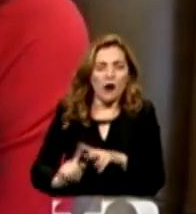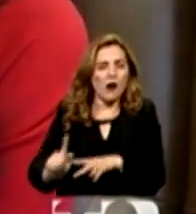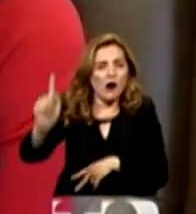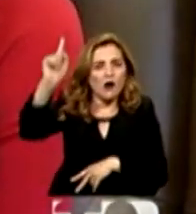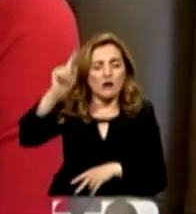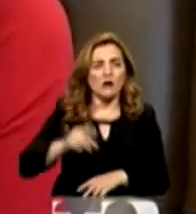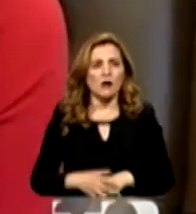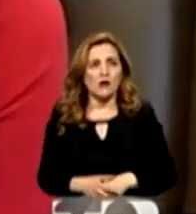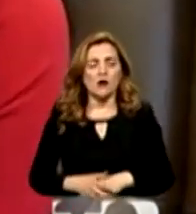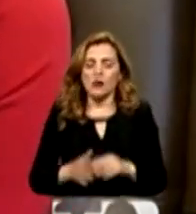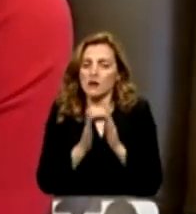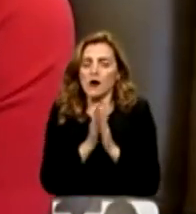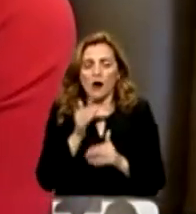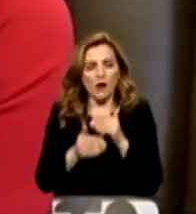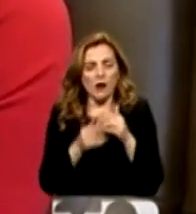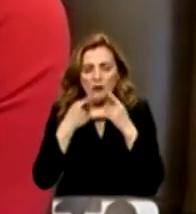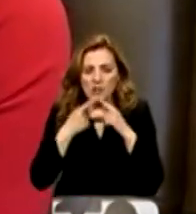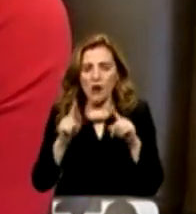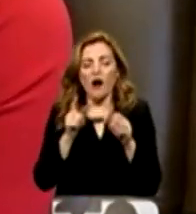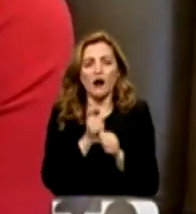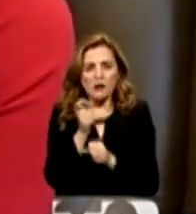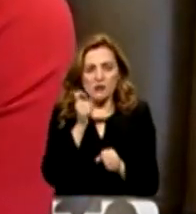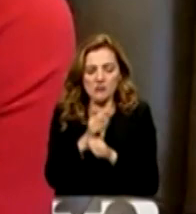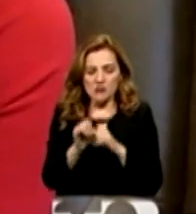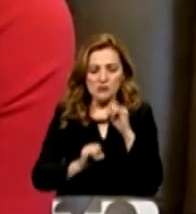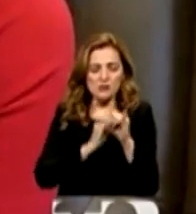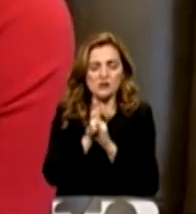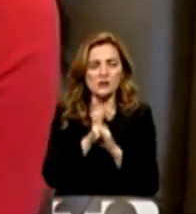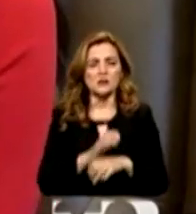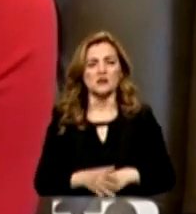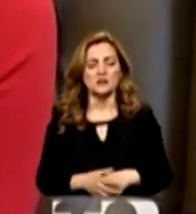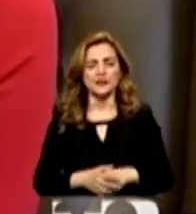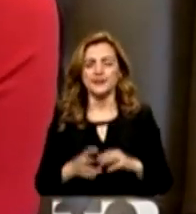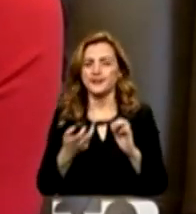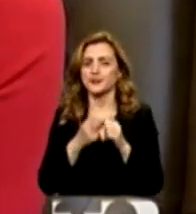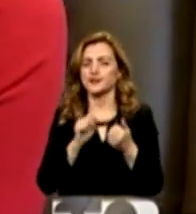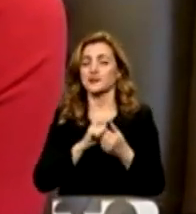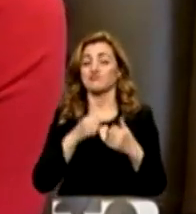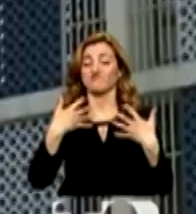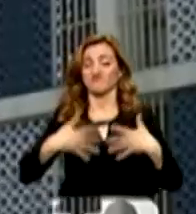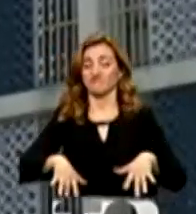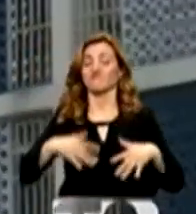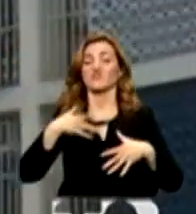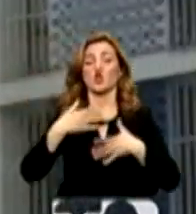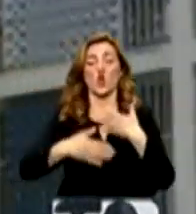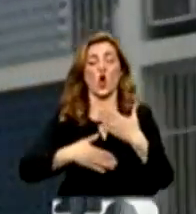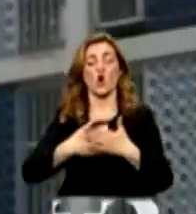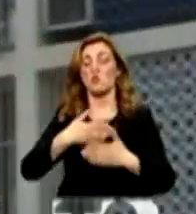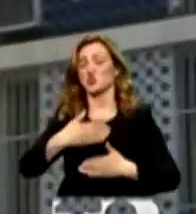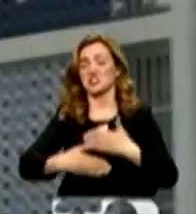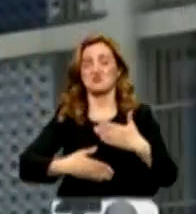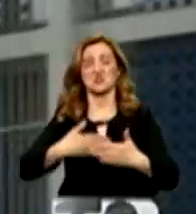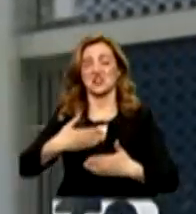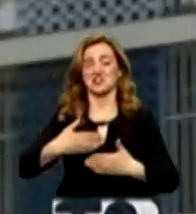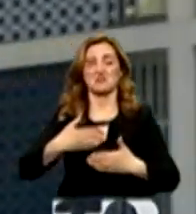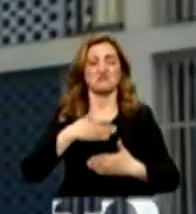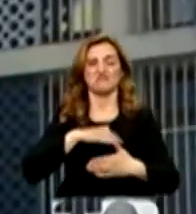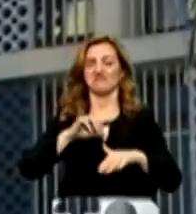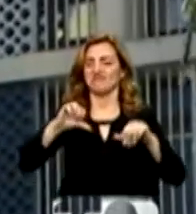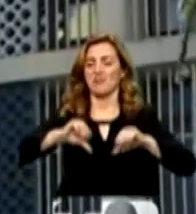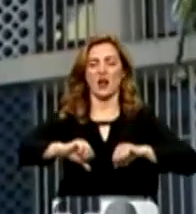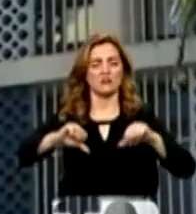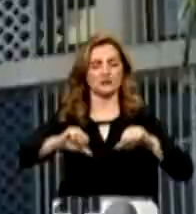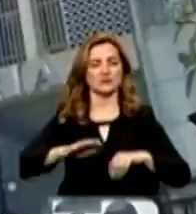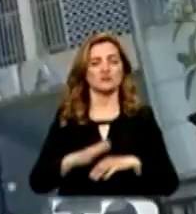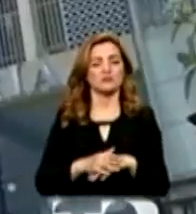esa audiencia yo pedí que se haga la difusión roja. Asegura que es un problema del sistema, que hay un debido proceso que se respeta y sobre